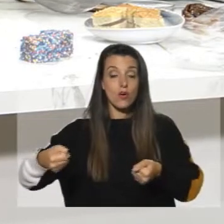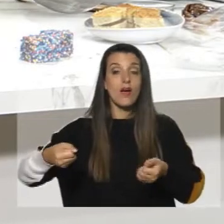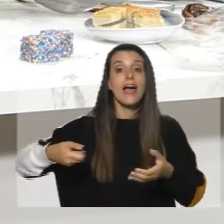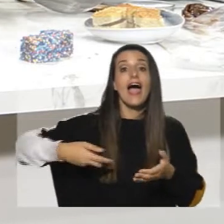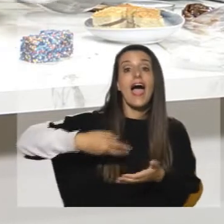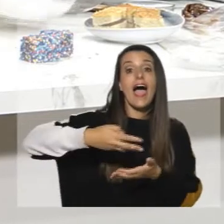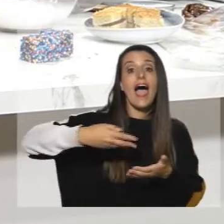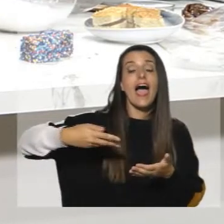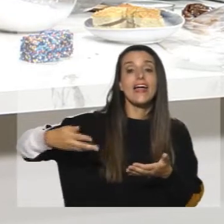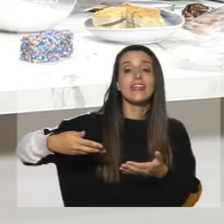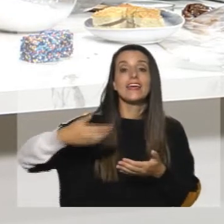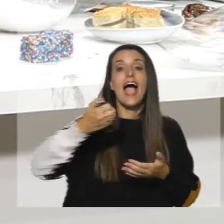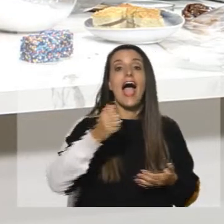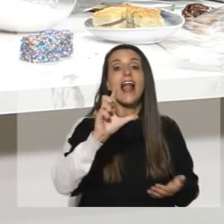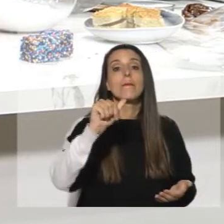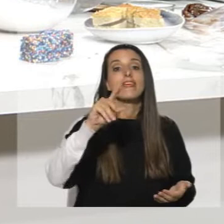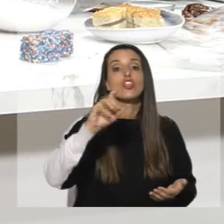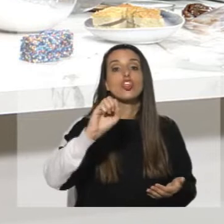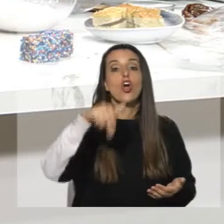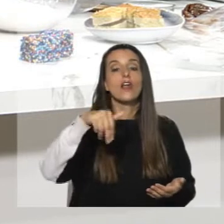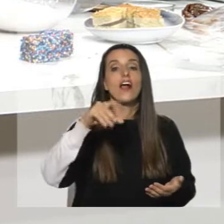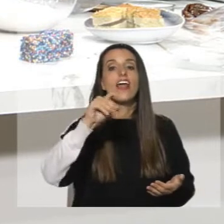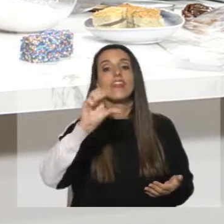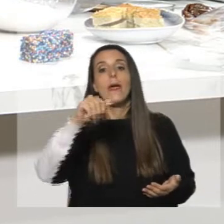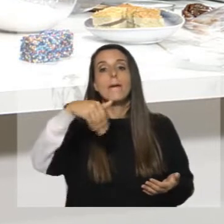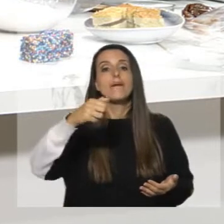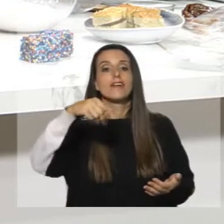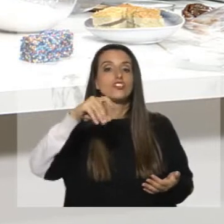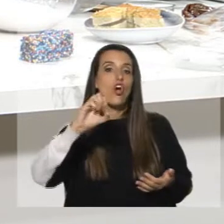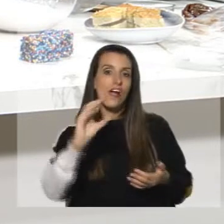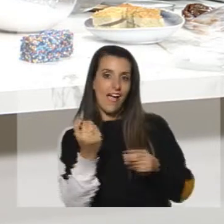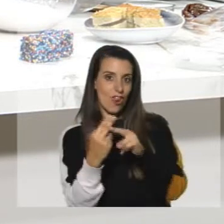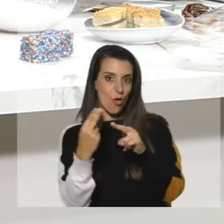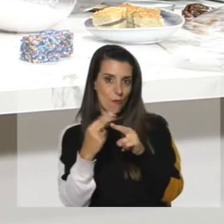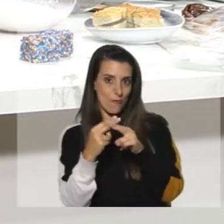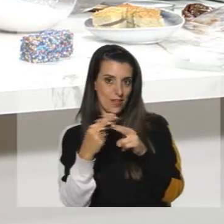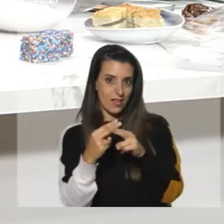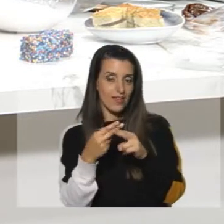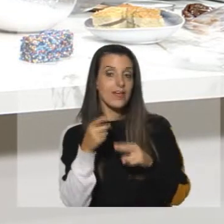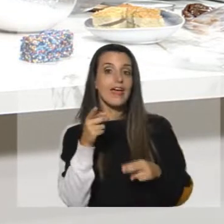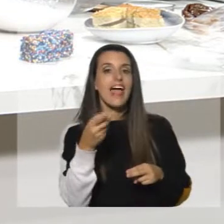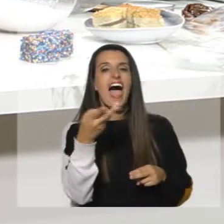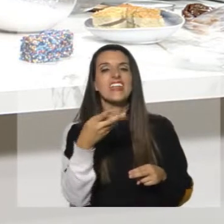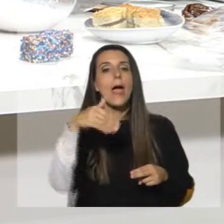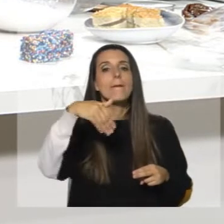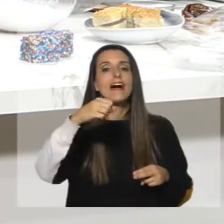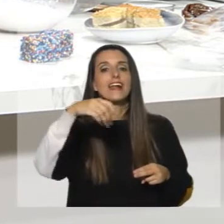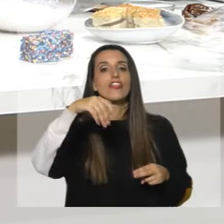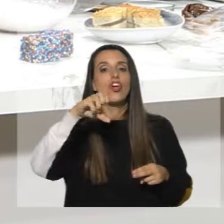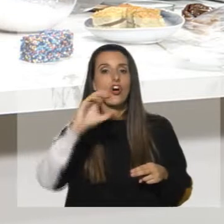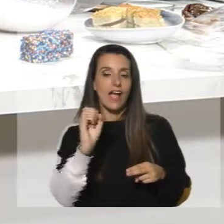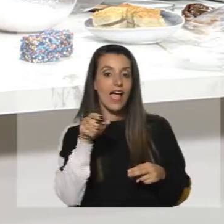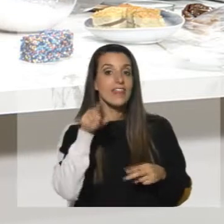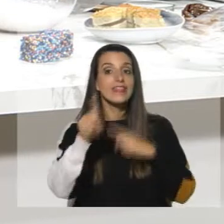agregarle el almidón de mandioca sí. y con una cuchara de madera revolver bien, ¿tá? Para que se hidrate el almidón. Sí. Y después le agrego